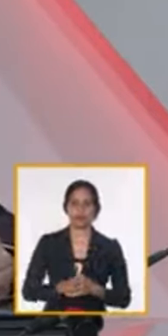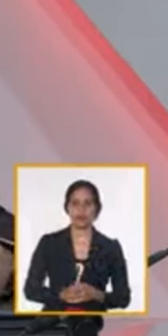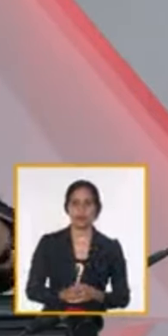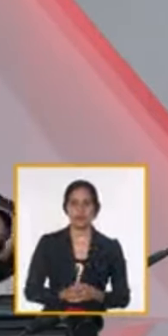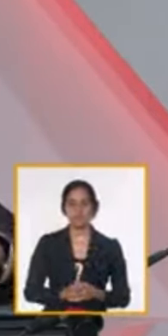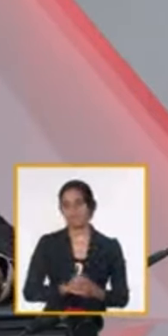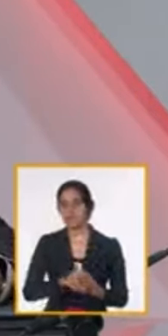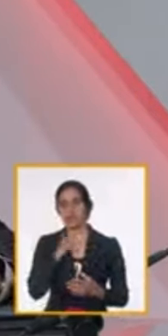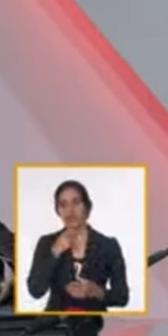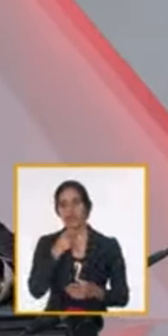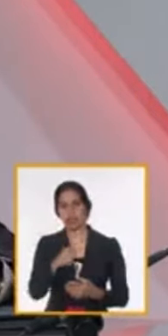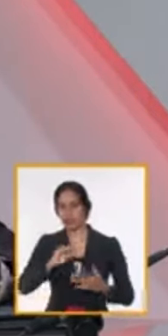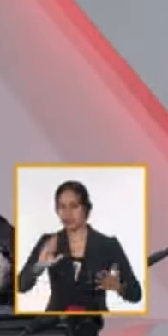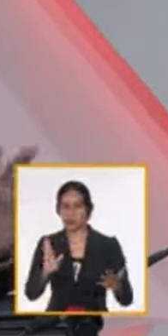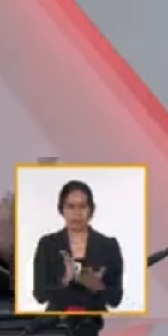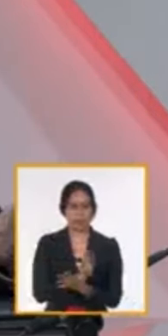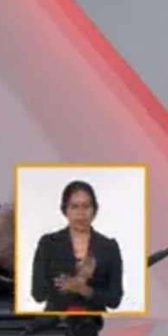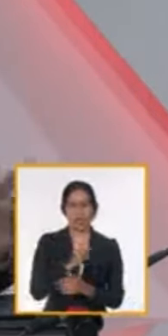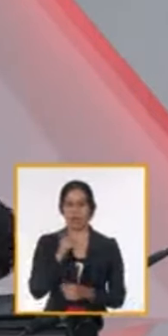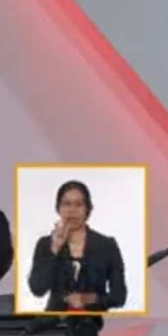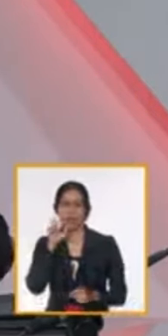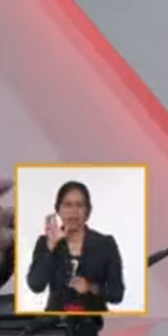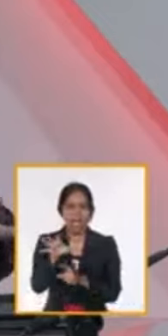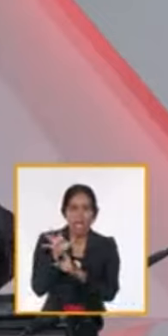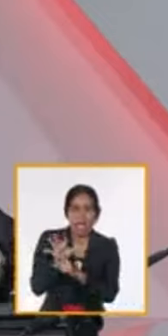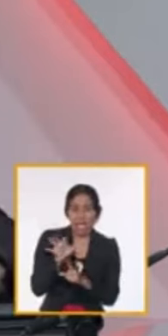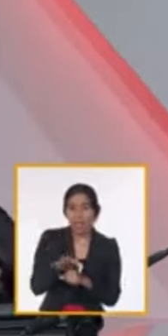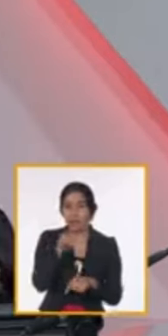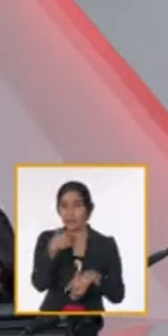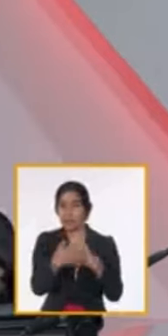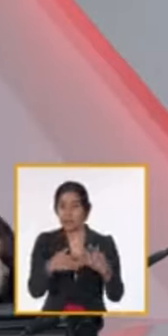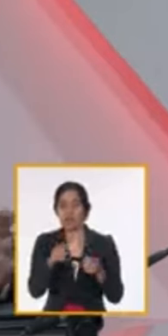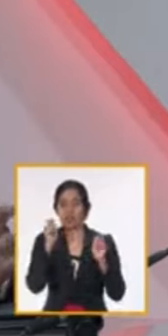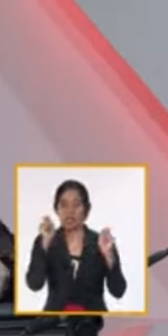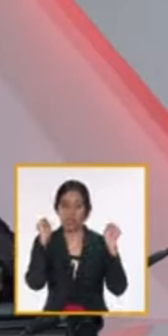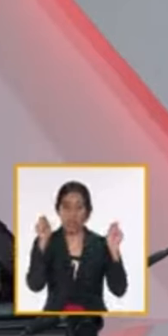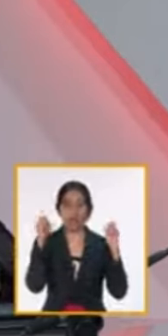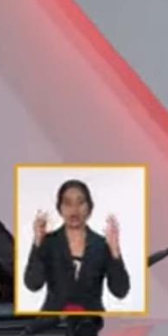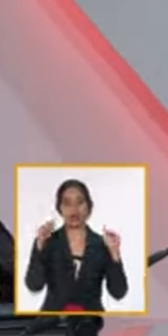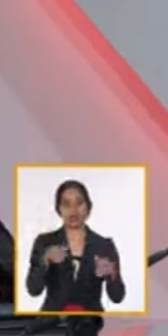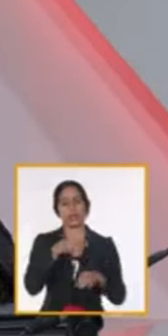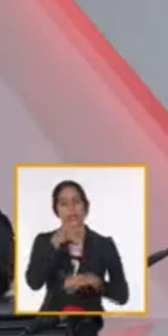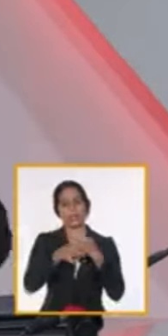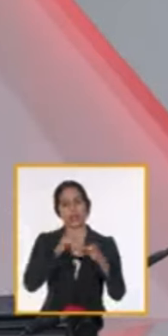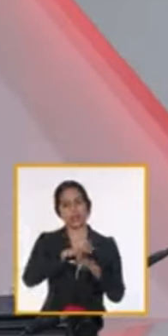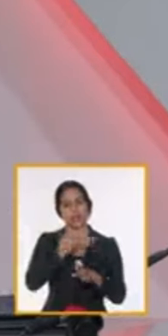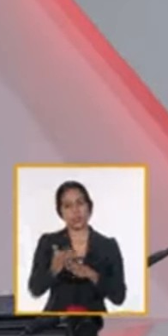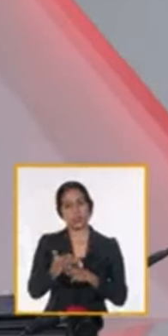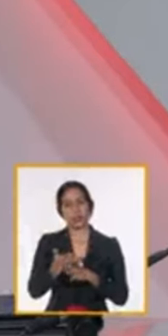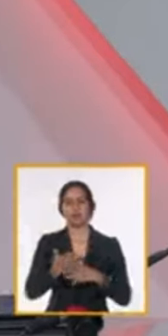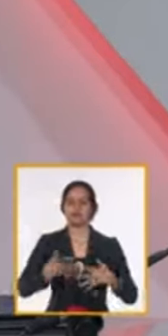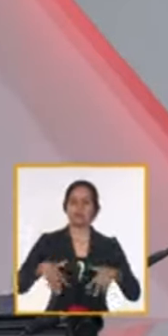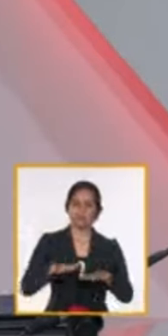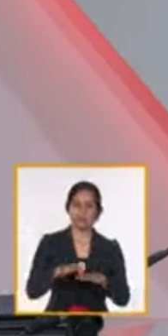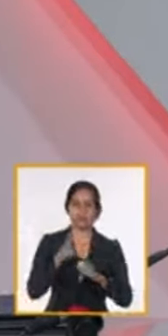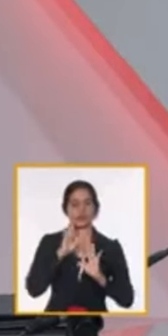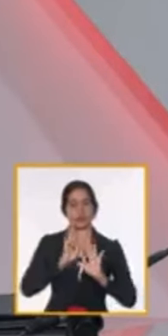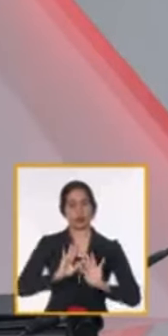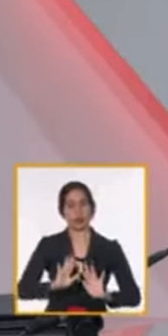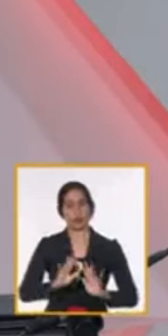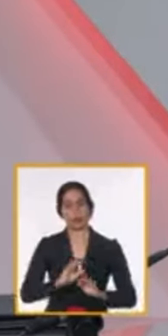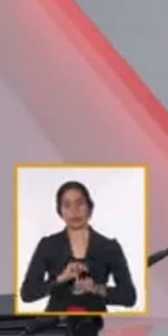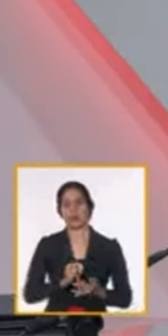como decíamos, y de criminalizar la protesta. De lo que ha ocurrido, yo les propongo que hablemos un poco en el segundo segmento de nuestra mesa redonda. Vamos a hacer un alto,